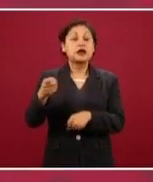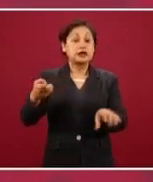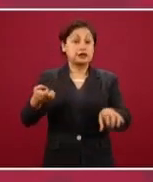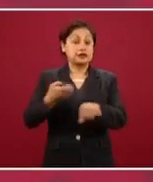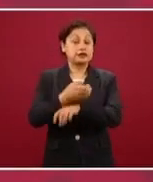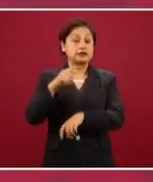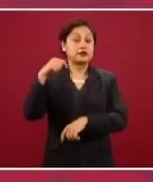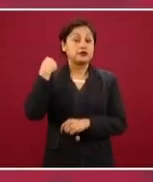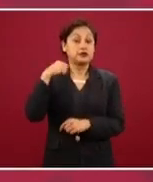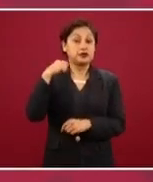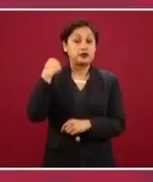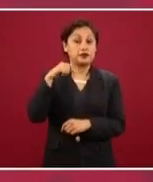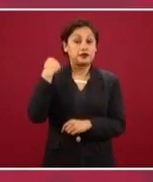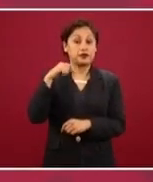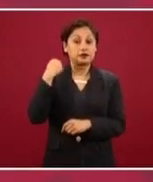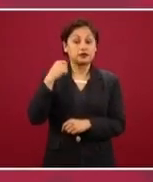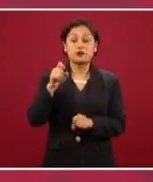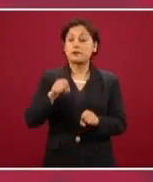como en el caso de Guerrero,